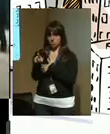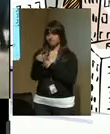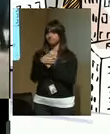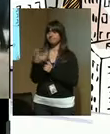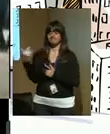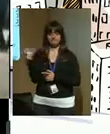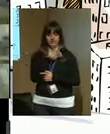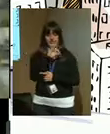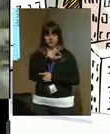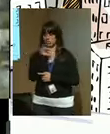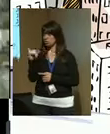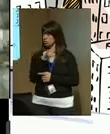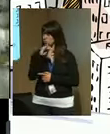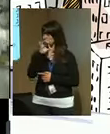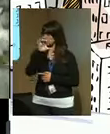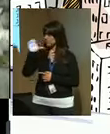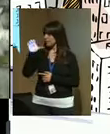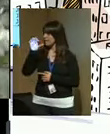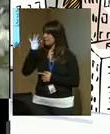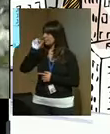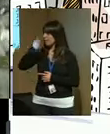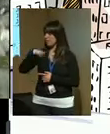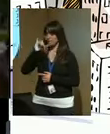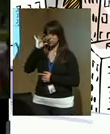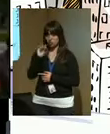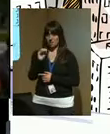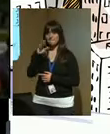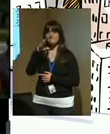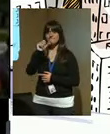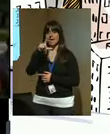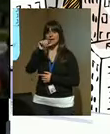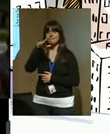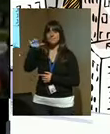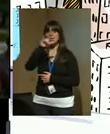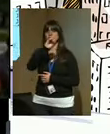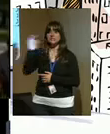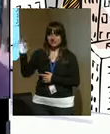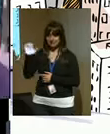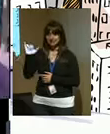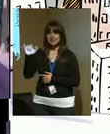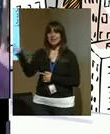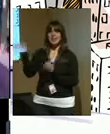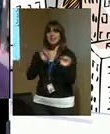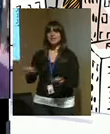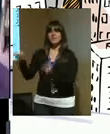El señor José Francisco Palmiotti es el defensor del turista de la Ciudad de Buenos Aires.